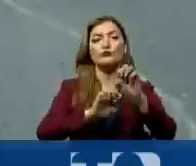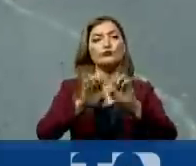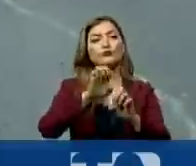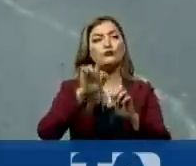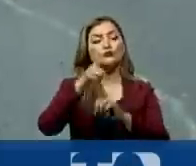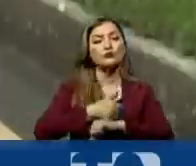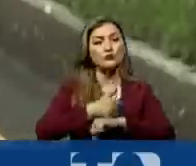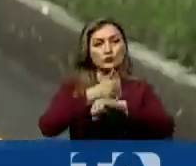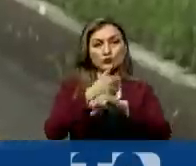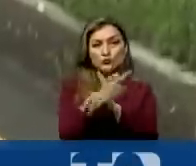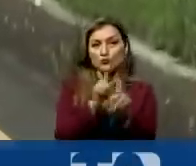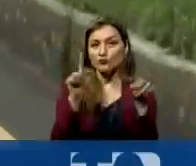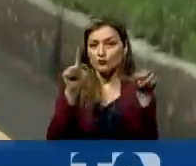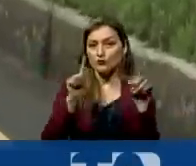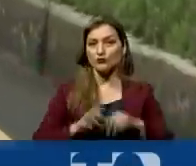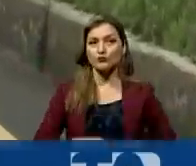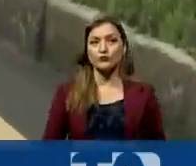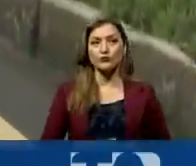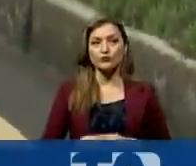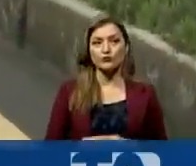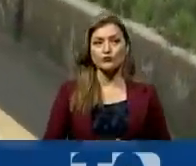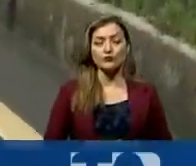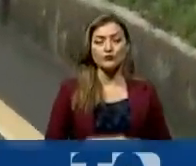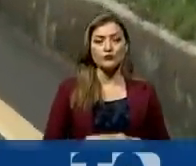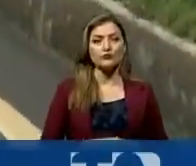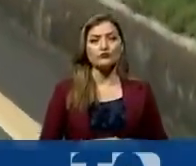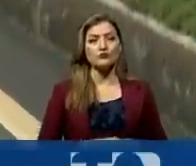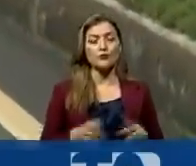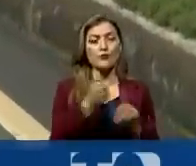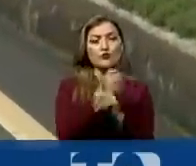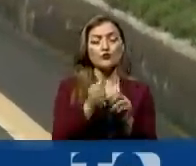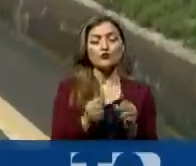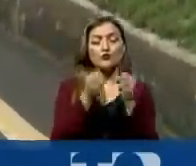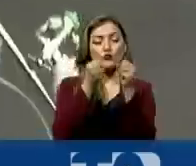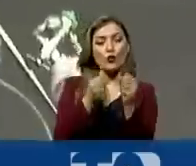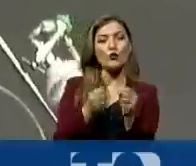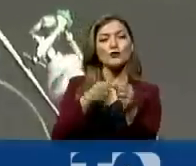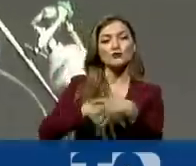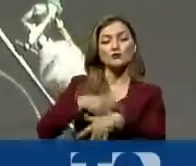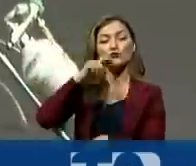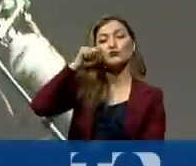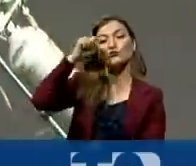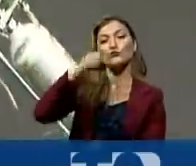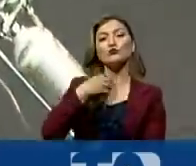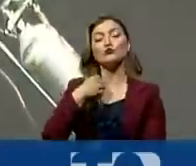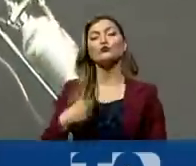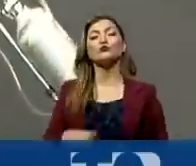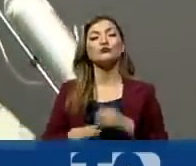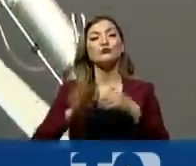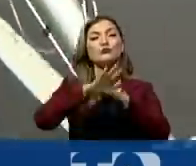las autoridades fue distinto hablaron ya de un incremento de violencia en estas acciones de protestas dentro de eso se mencionó